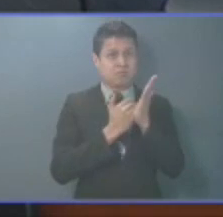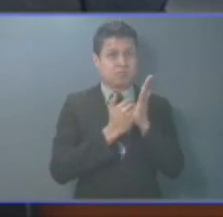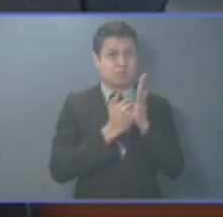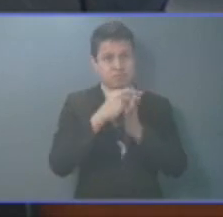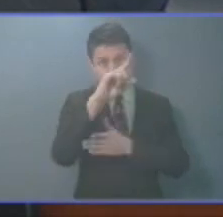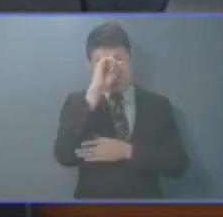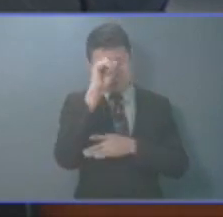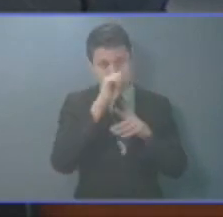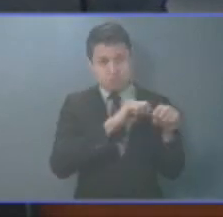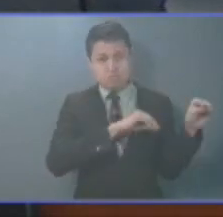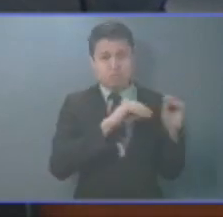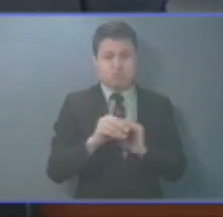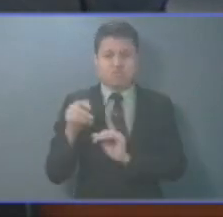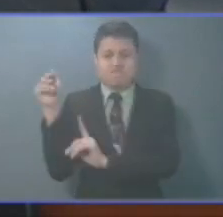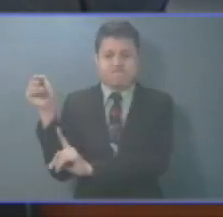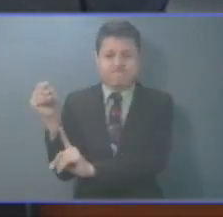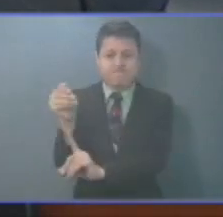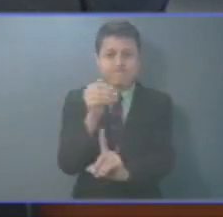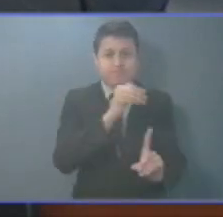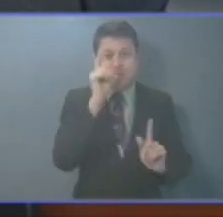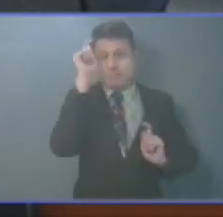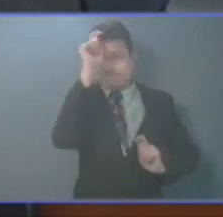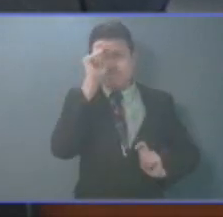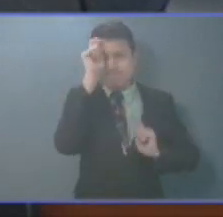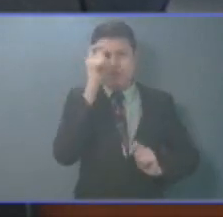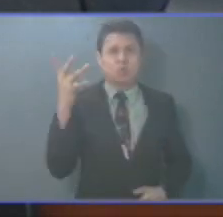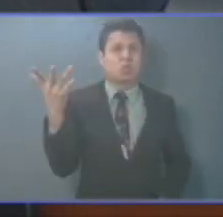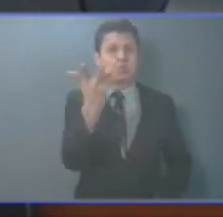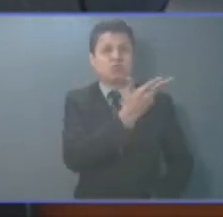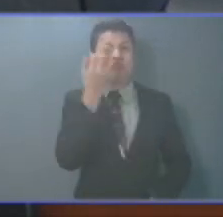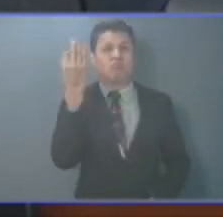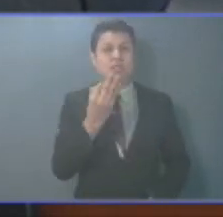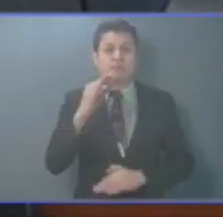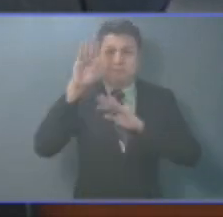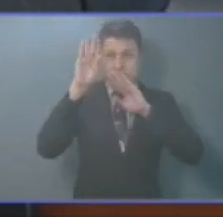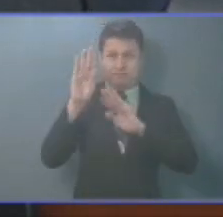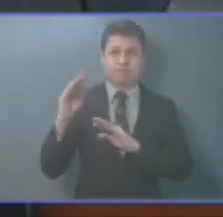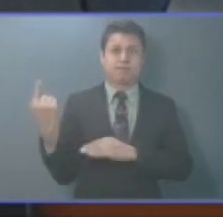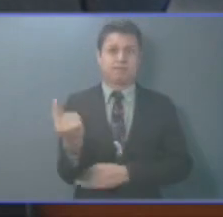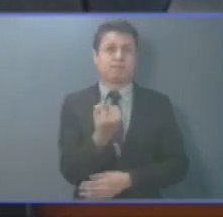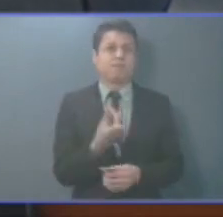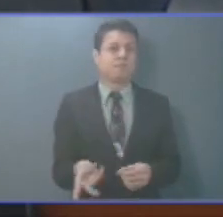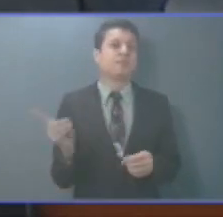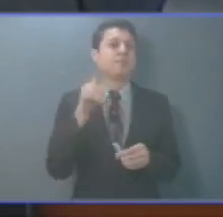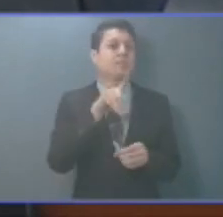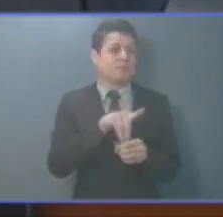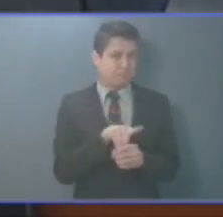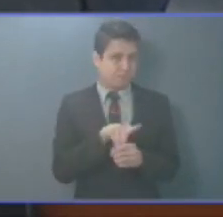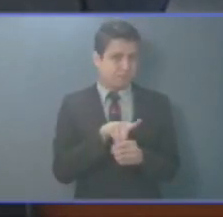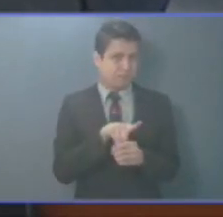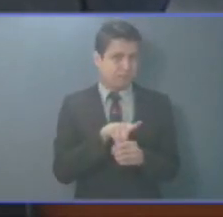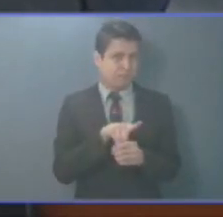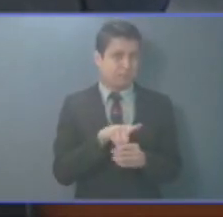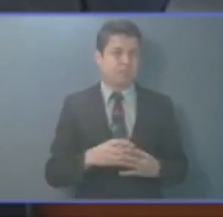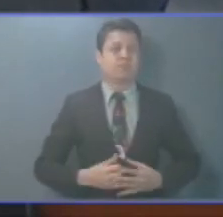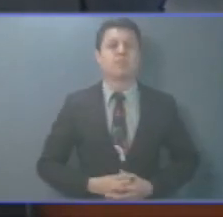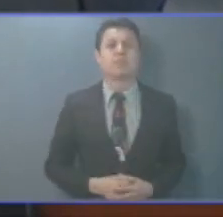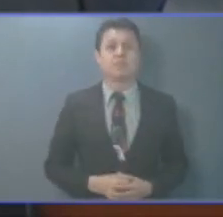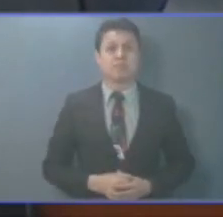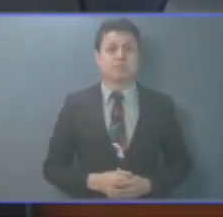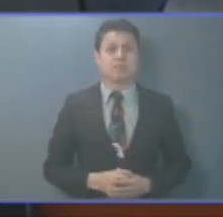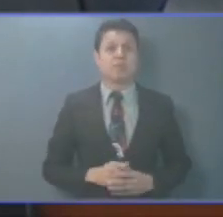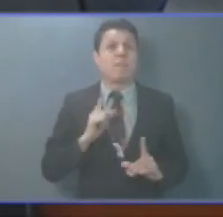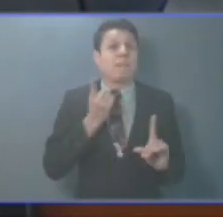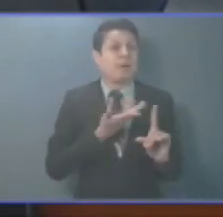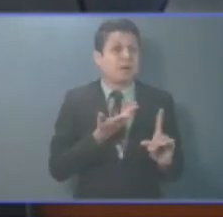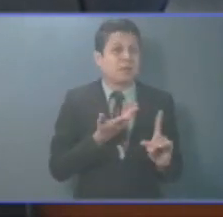para concientizar sobre el respeto y garantías de los derechos y dignidad de las personas con discapacidad en todos los ámbitos, a fin